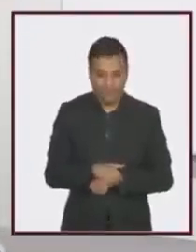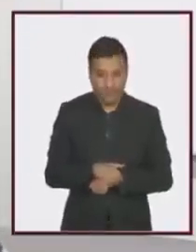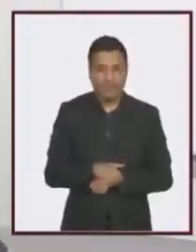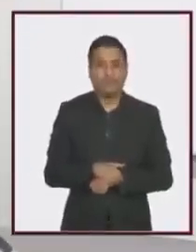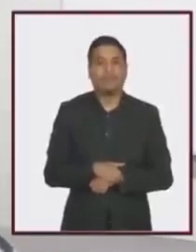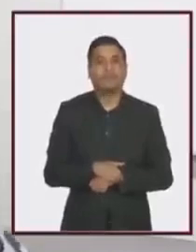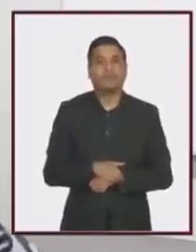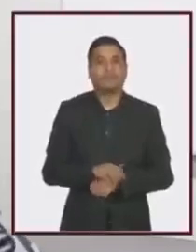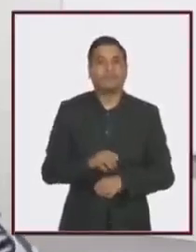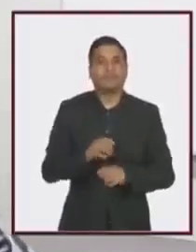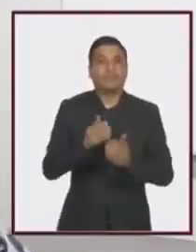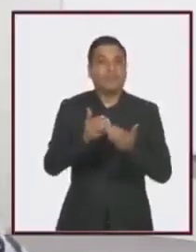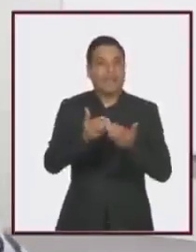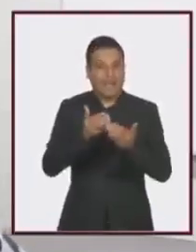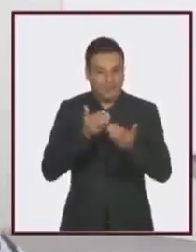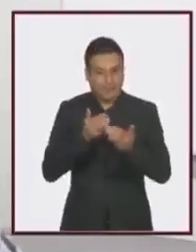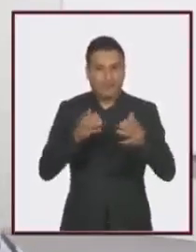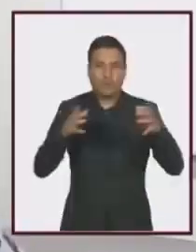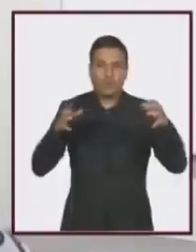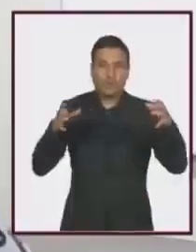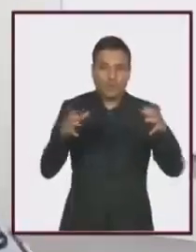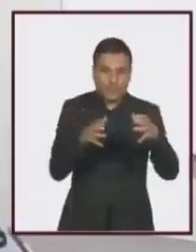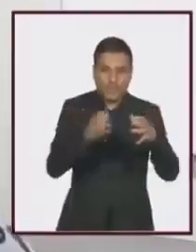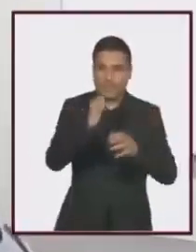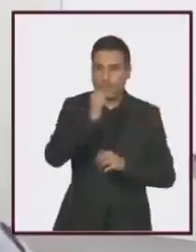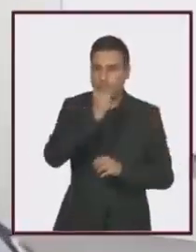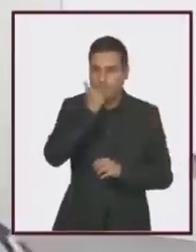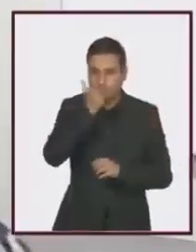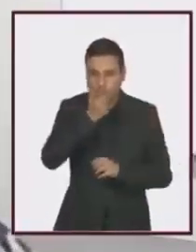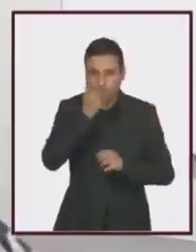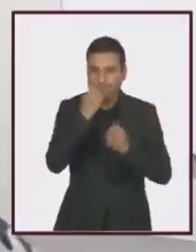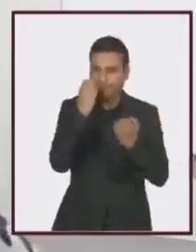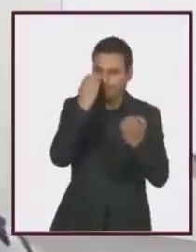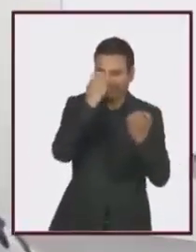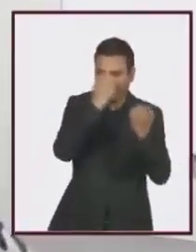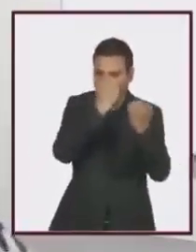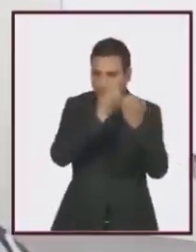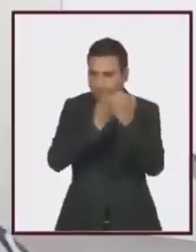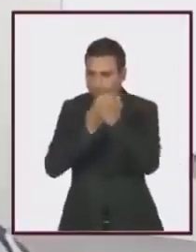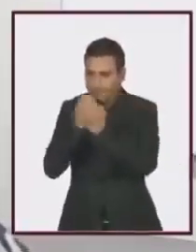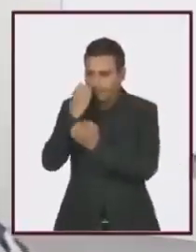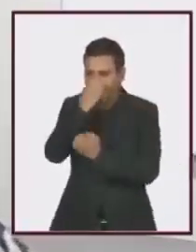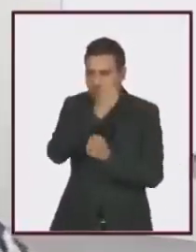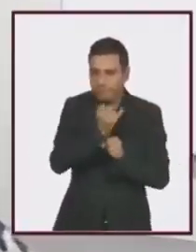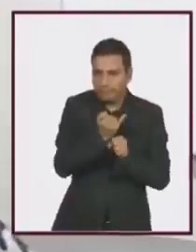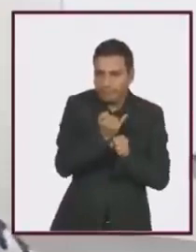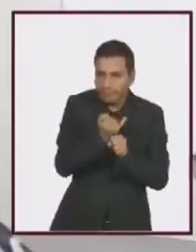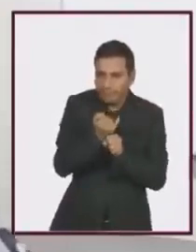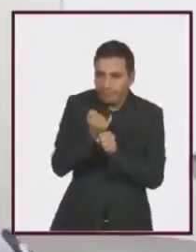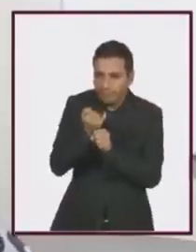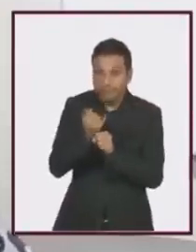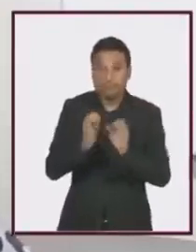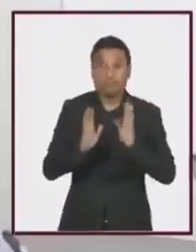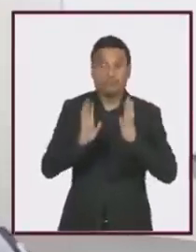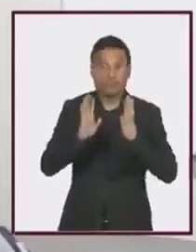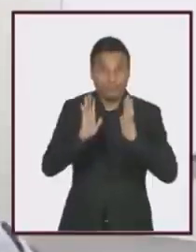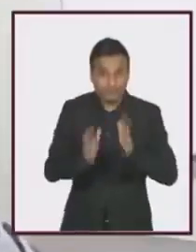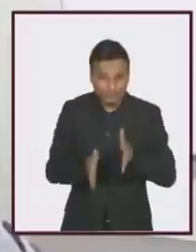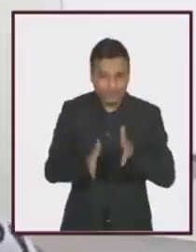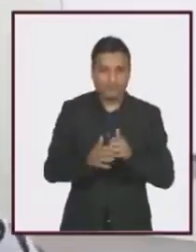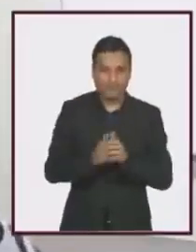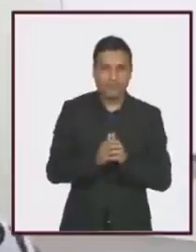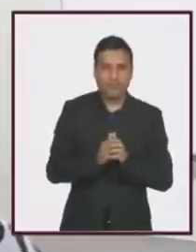diagnóstico de la comunidad y de sus alumnos es precisamente identificar del programa